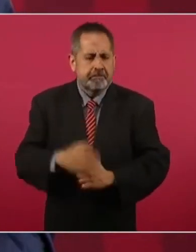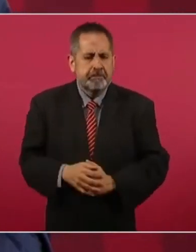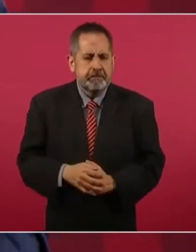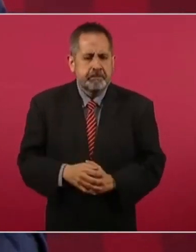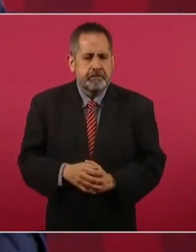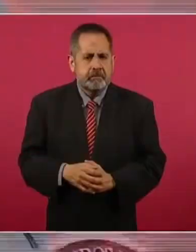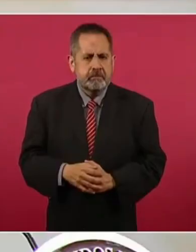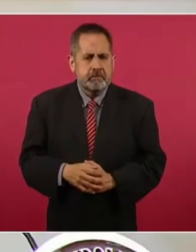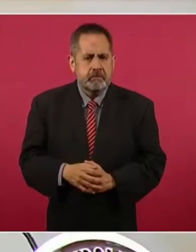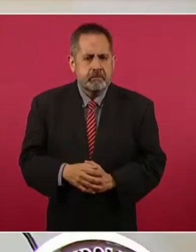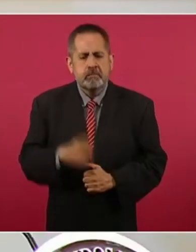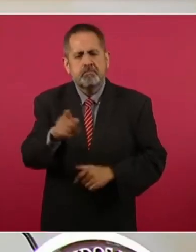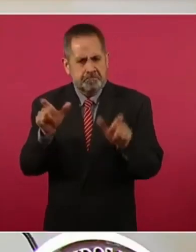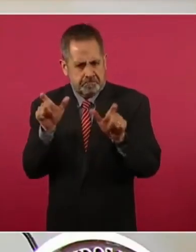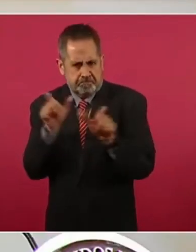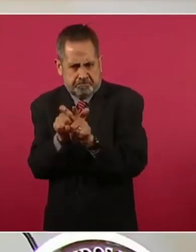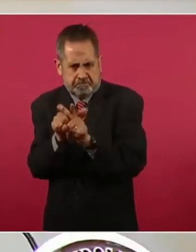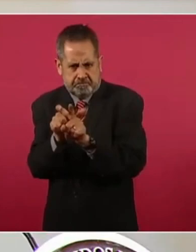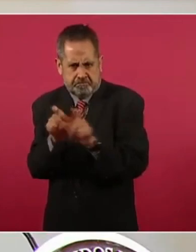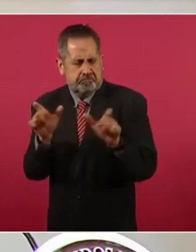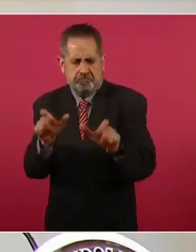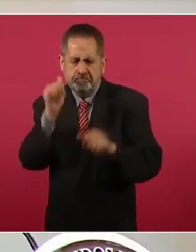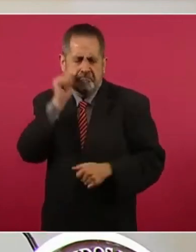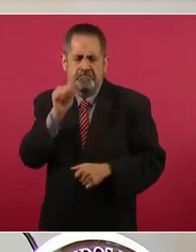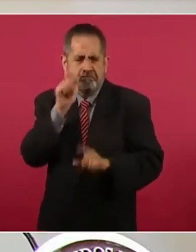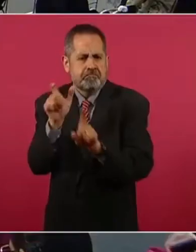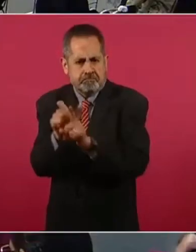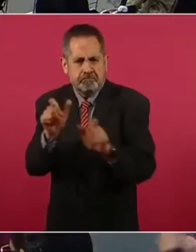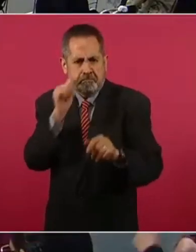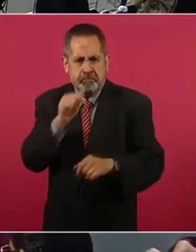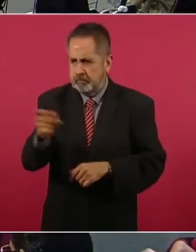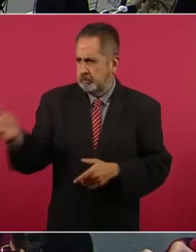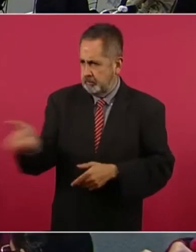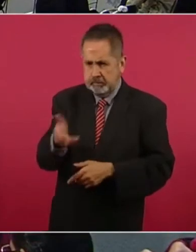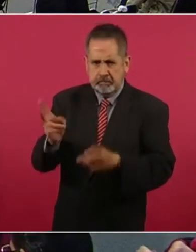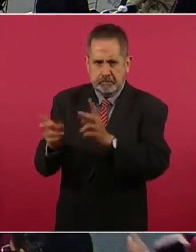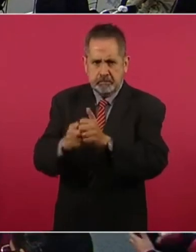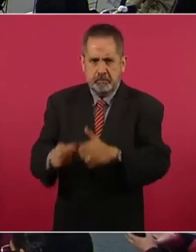Entonces, cuentas con nosotros, siempre. Lo sé.